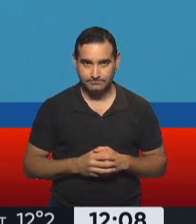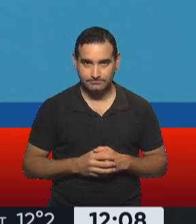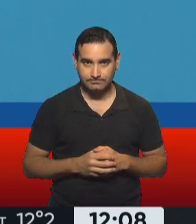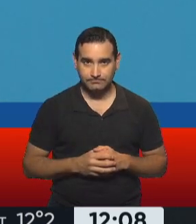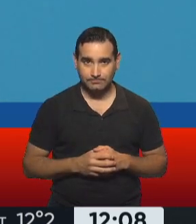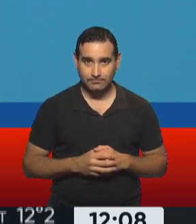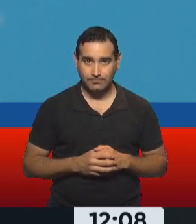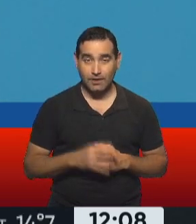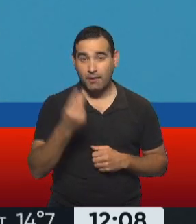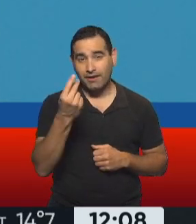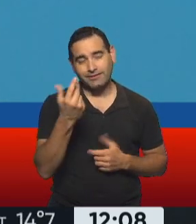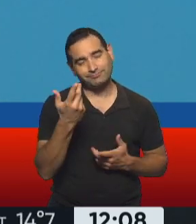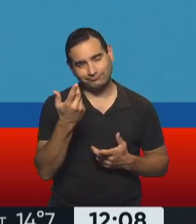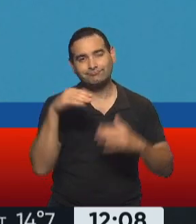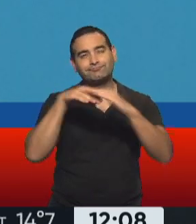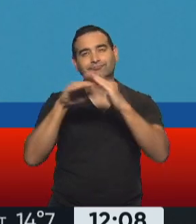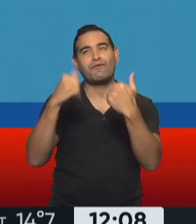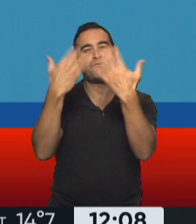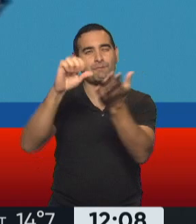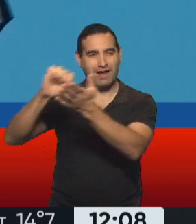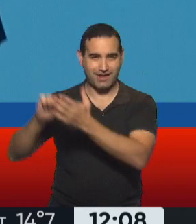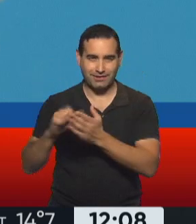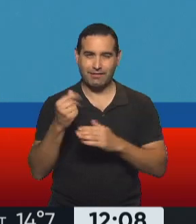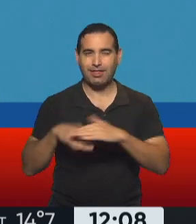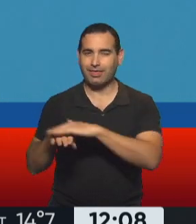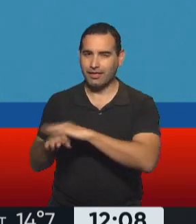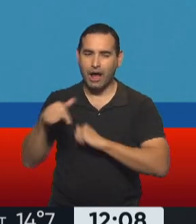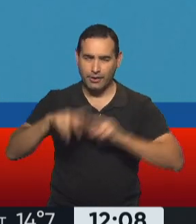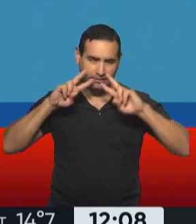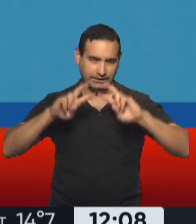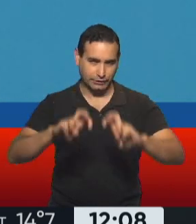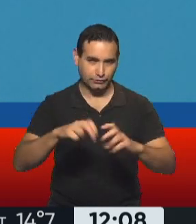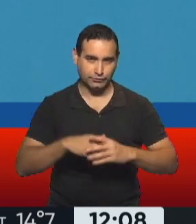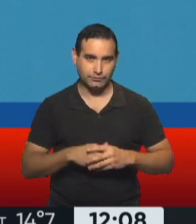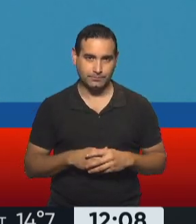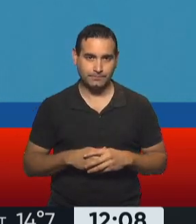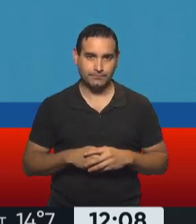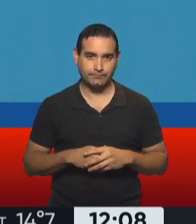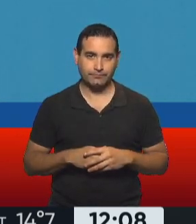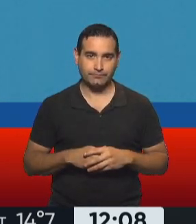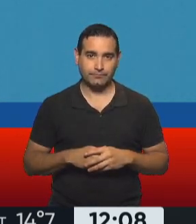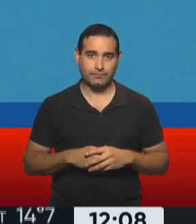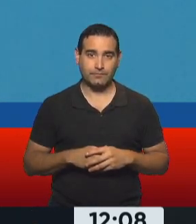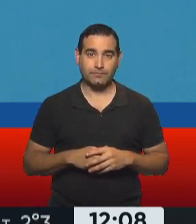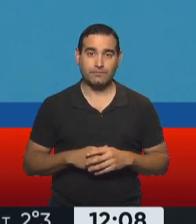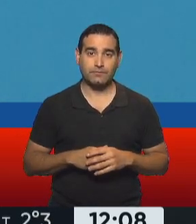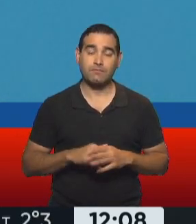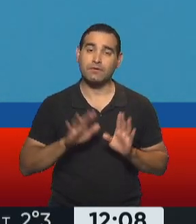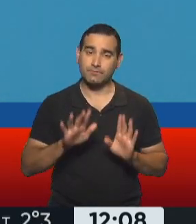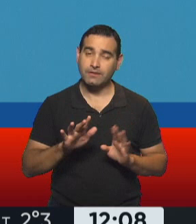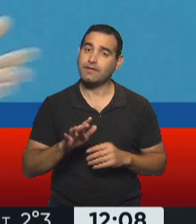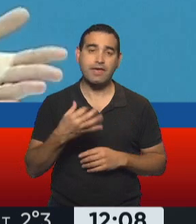Gran parte de eso fue a parar a la fuga y eso se está investigando. Ahora también vamos a tener que